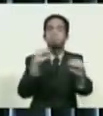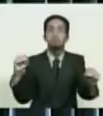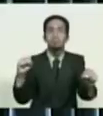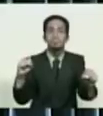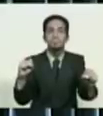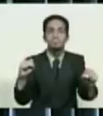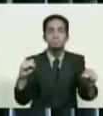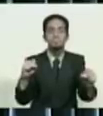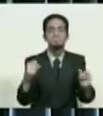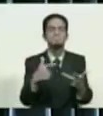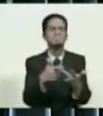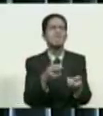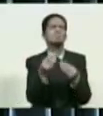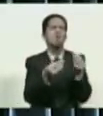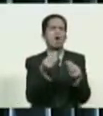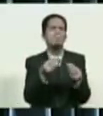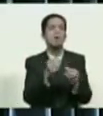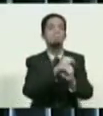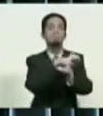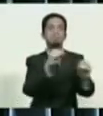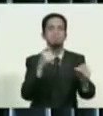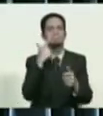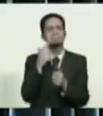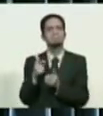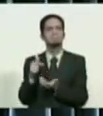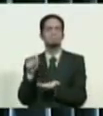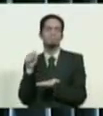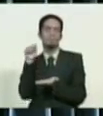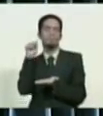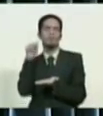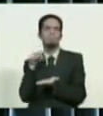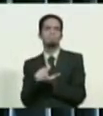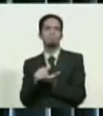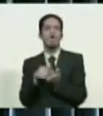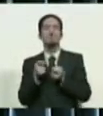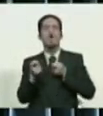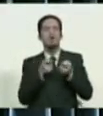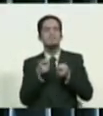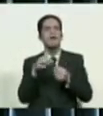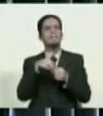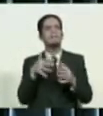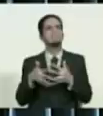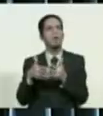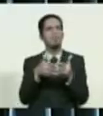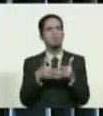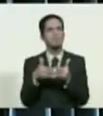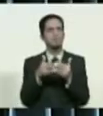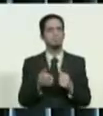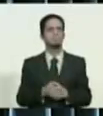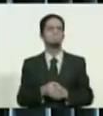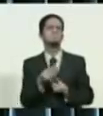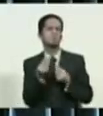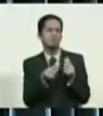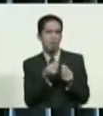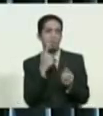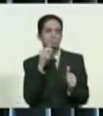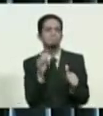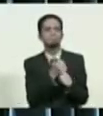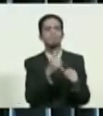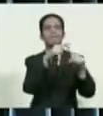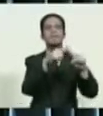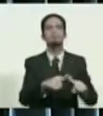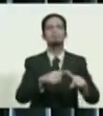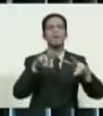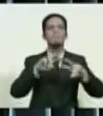manera remota desde los Estados Unidos de Norteamérica. Y no solamente lo dice el resultado de las investigaciones. Miren lo que